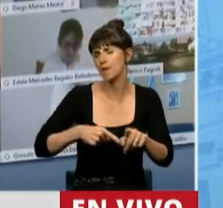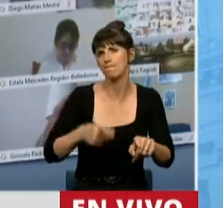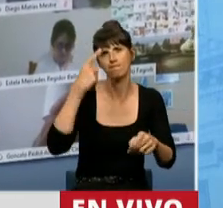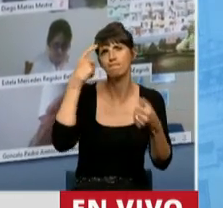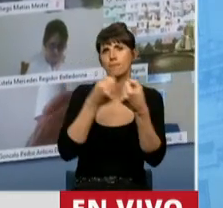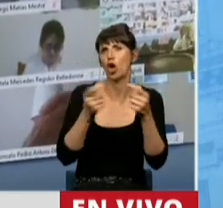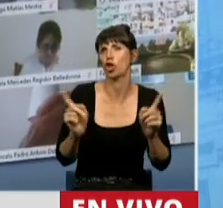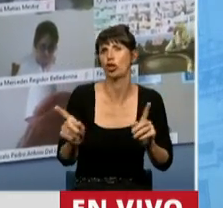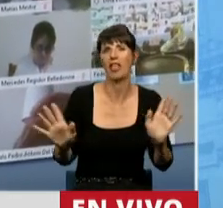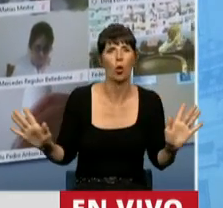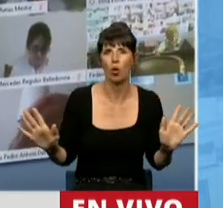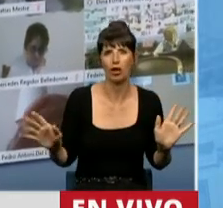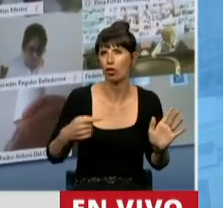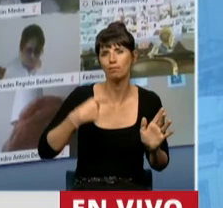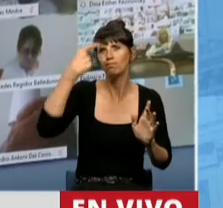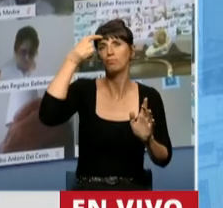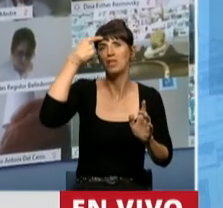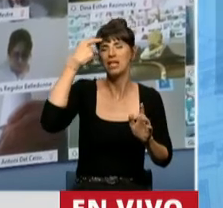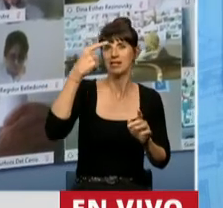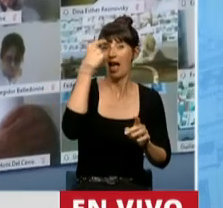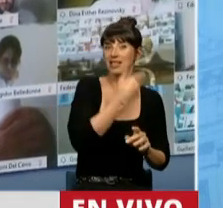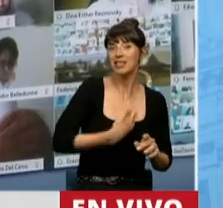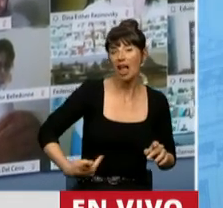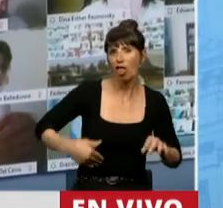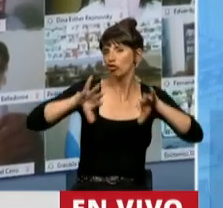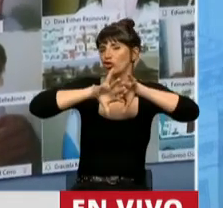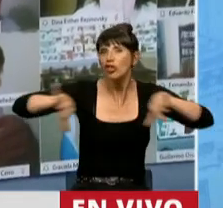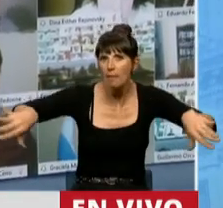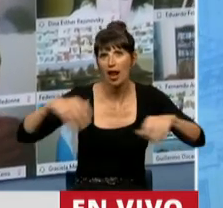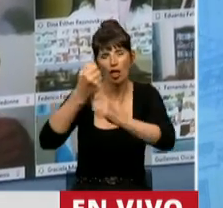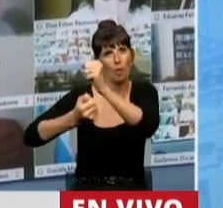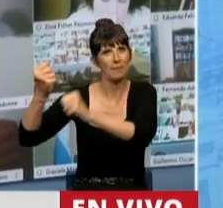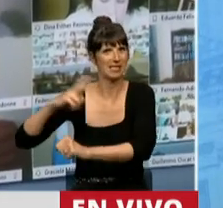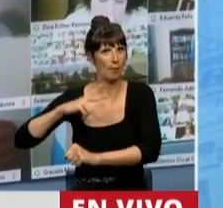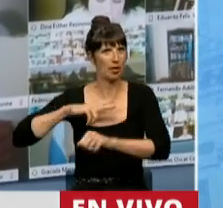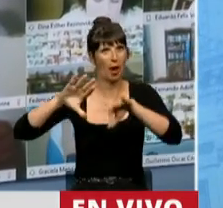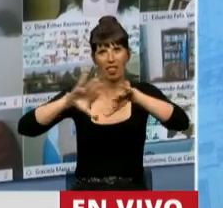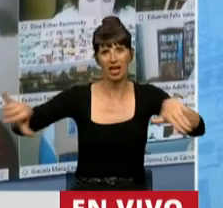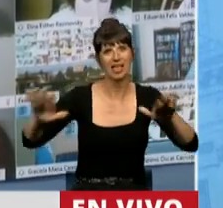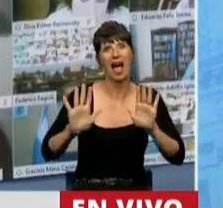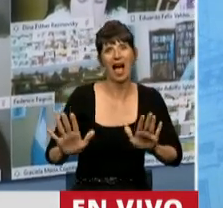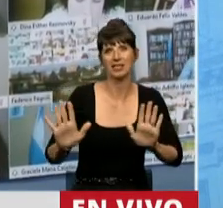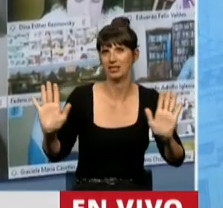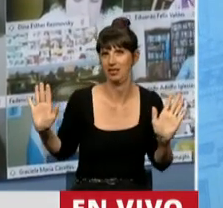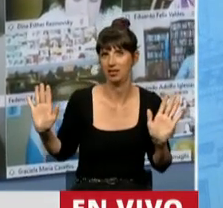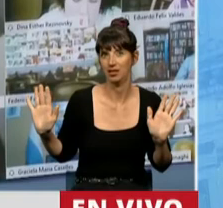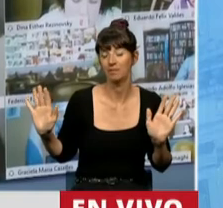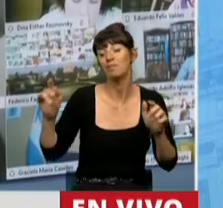rol del Estado justifique tenerlas. Y también reconozcamos que el